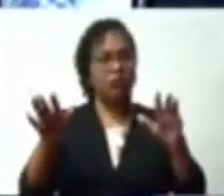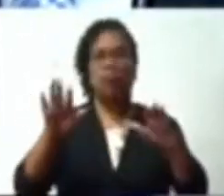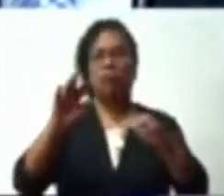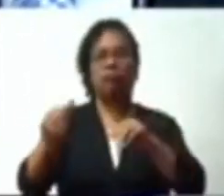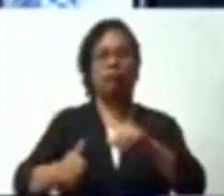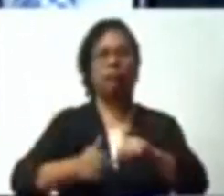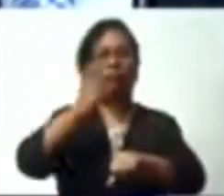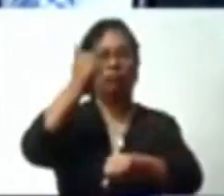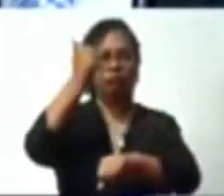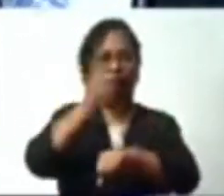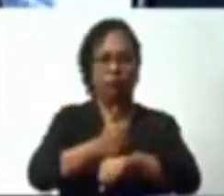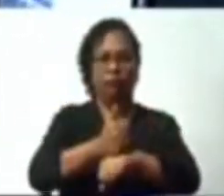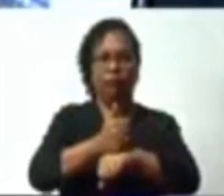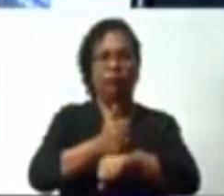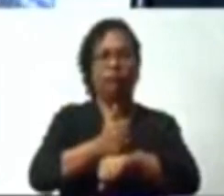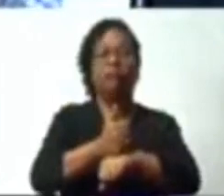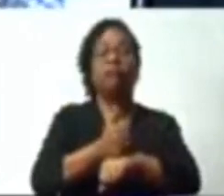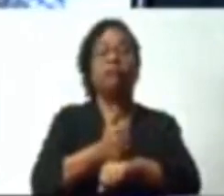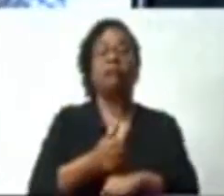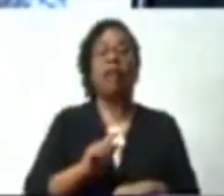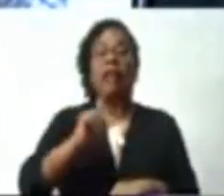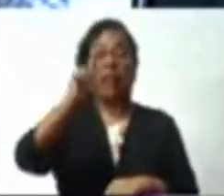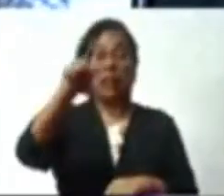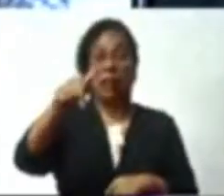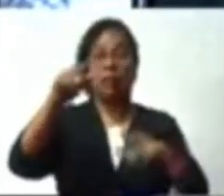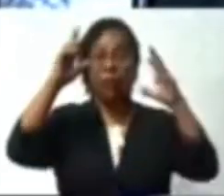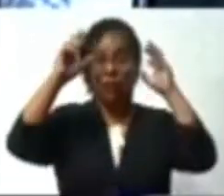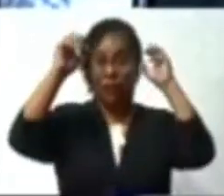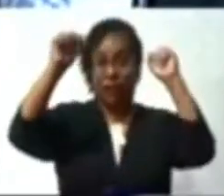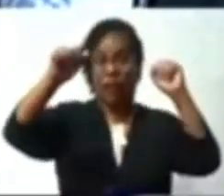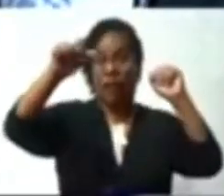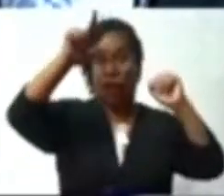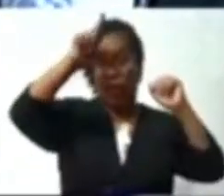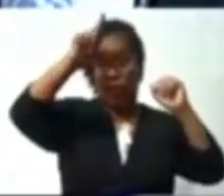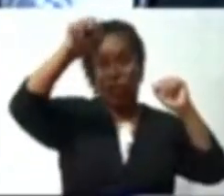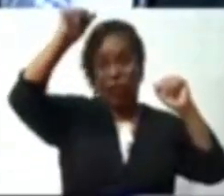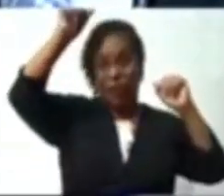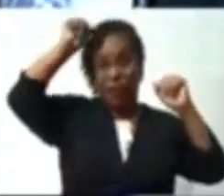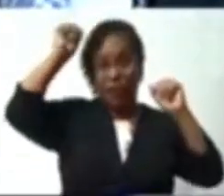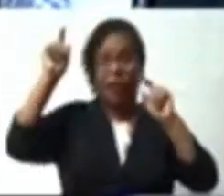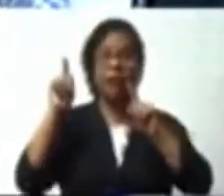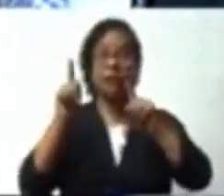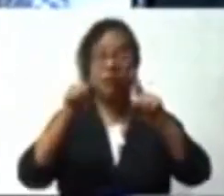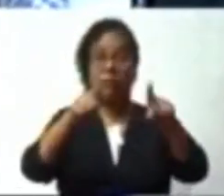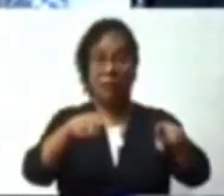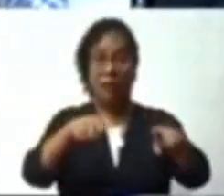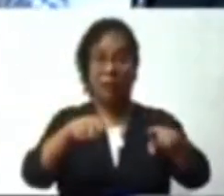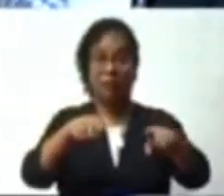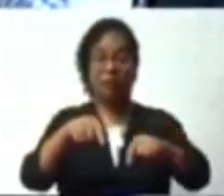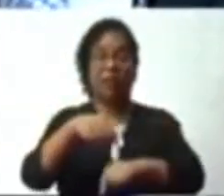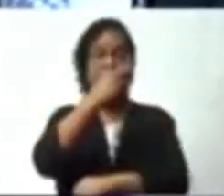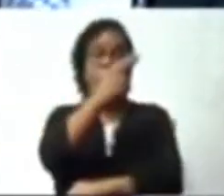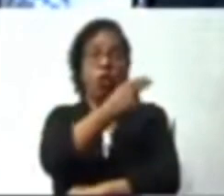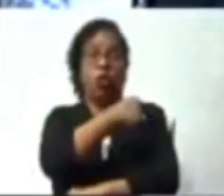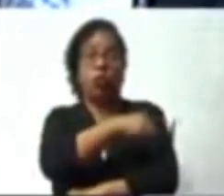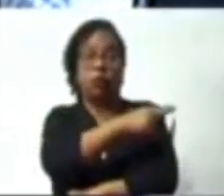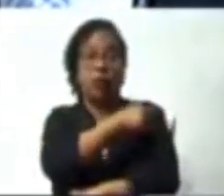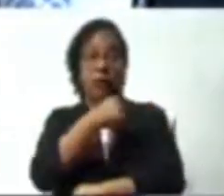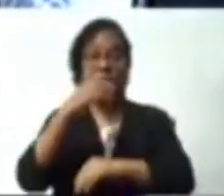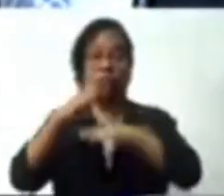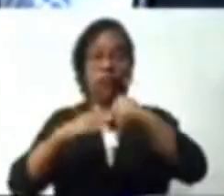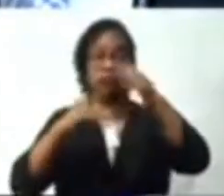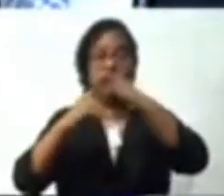la remodelación y reconstrucción del Hospital Leopoldo Pou,